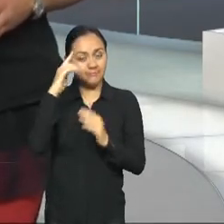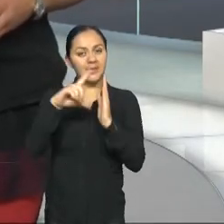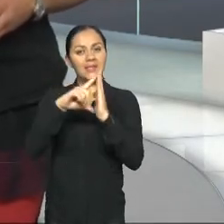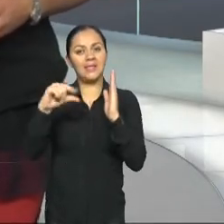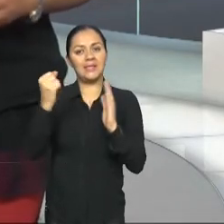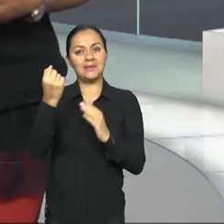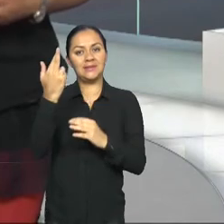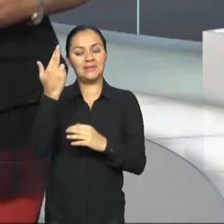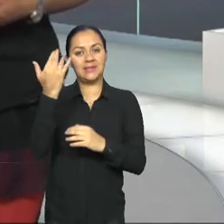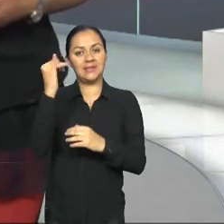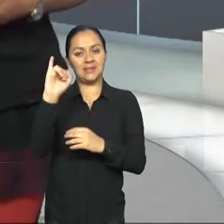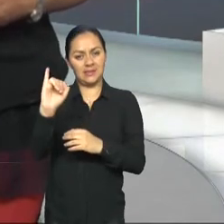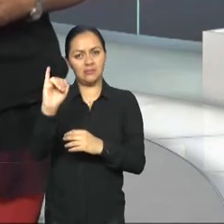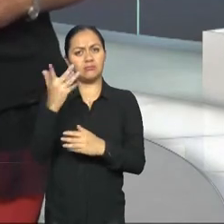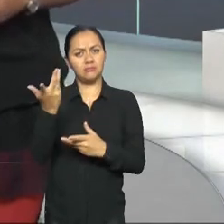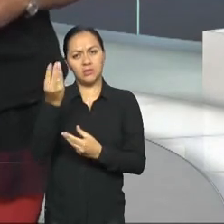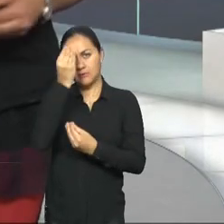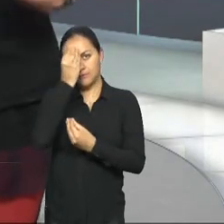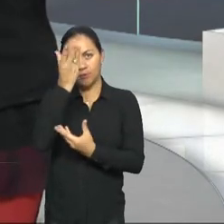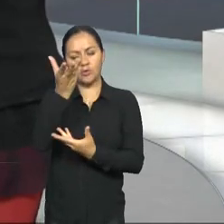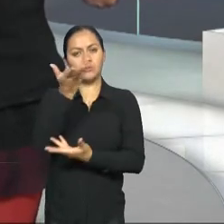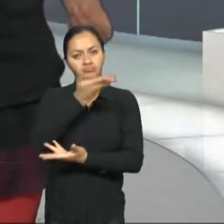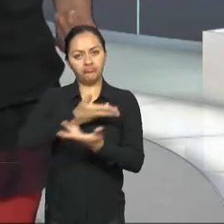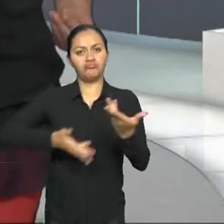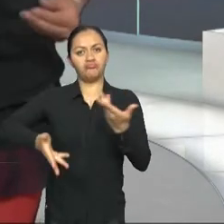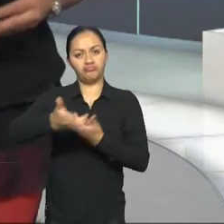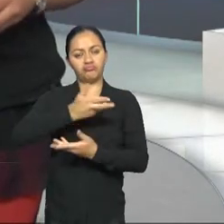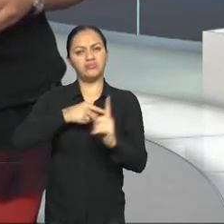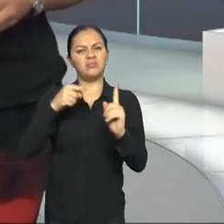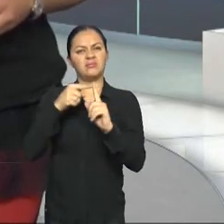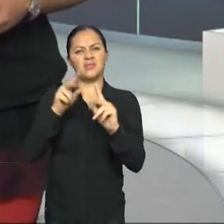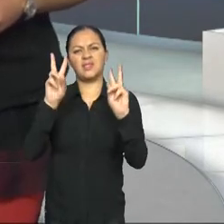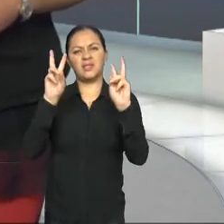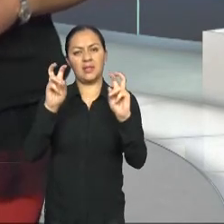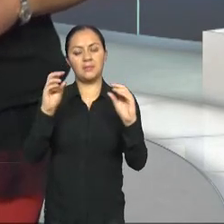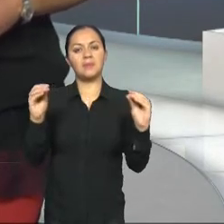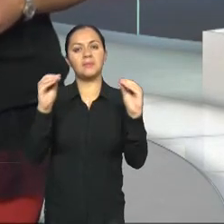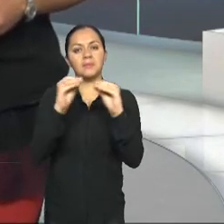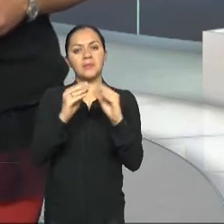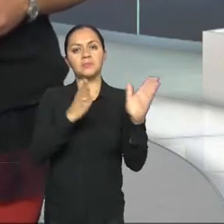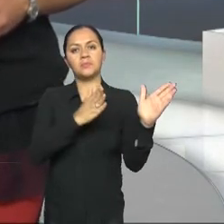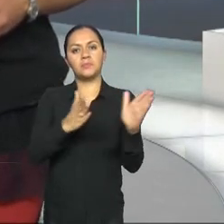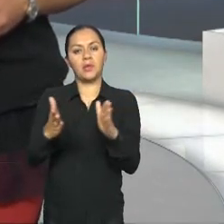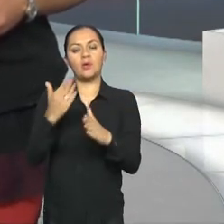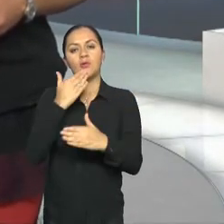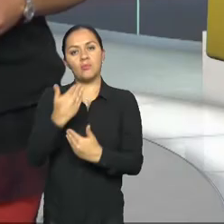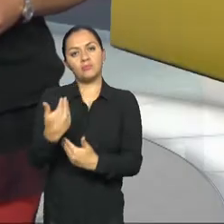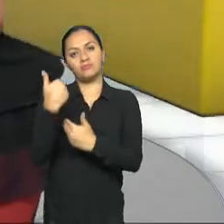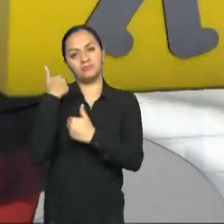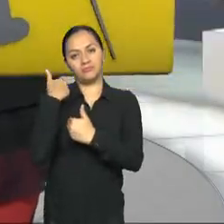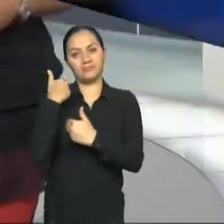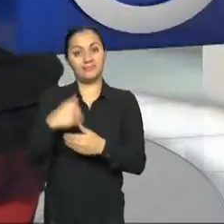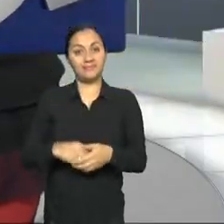Internas, SRI, compartirá con nosotros información sobre en qué consisten estas medidas y de qué manera podemos acceder a ellas.